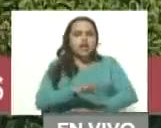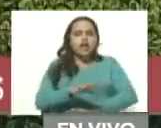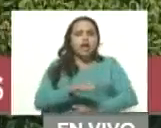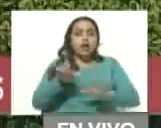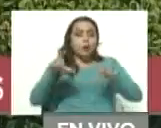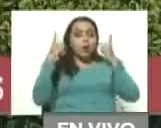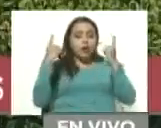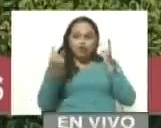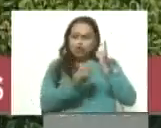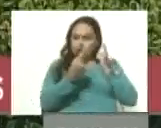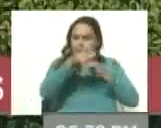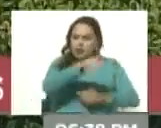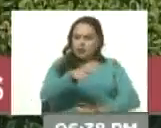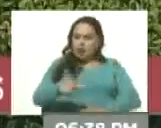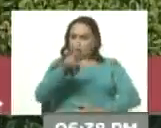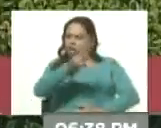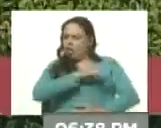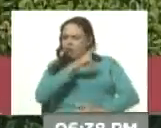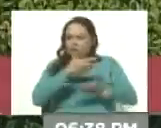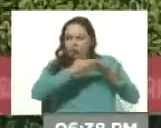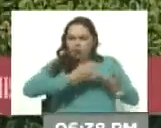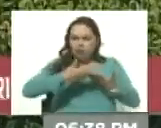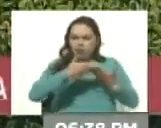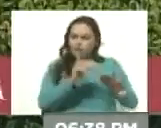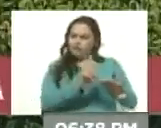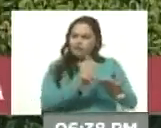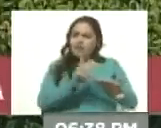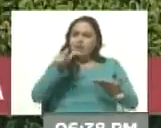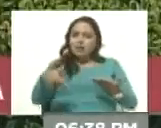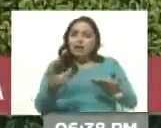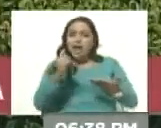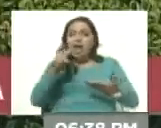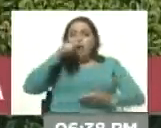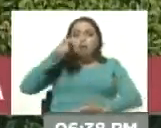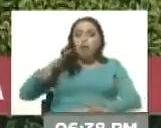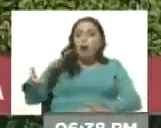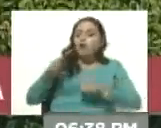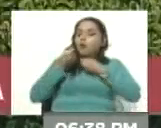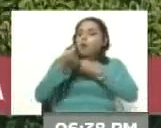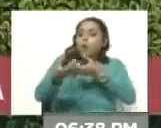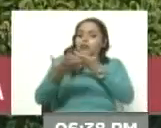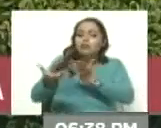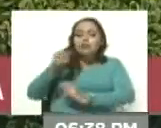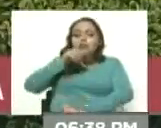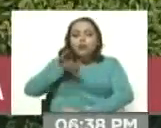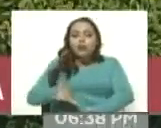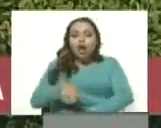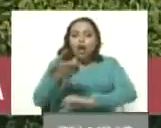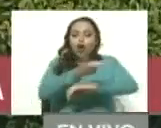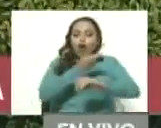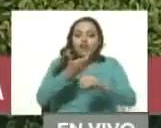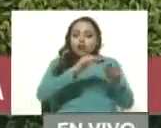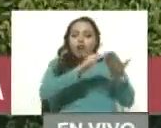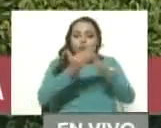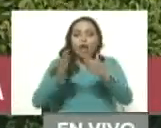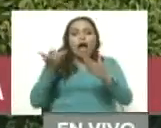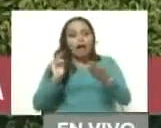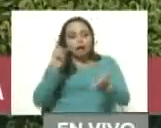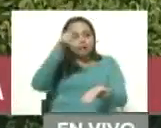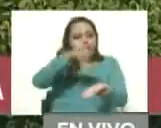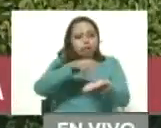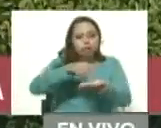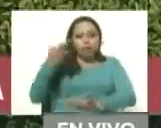por lo tanto tenemos un programa que se llama el pueblo cuenta su historia donde los gobiernos comunitarios tienen una participación